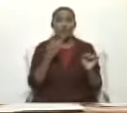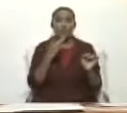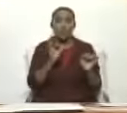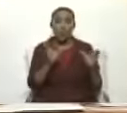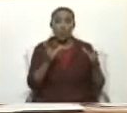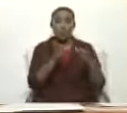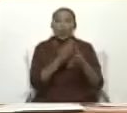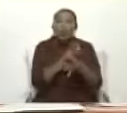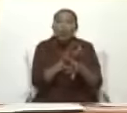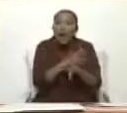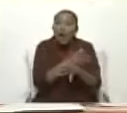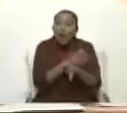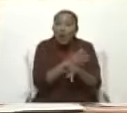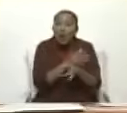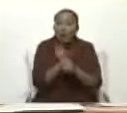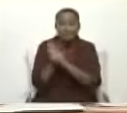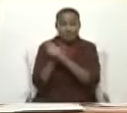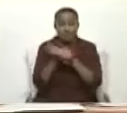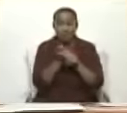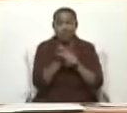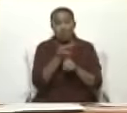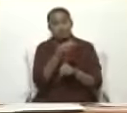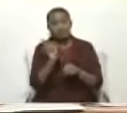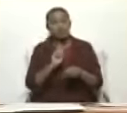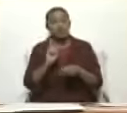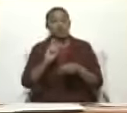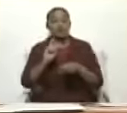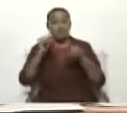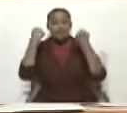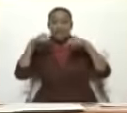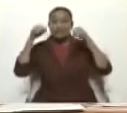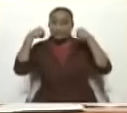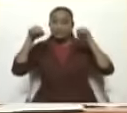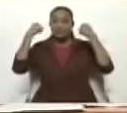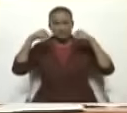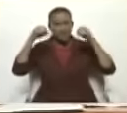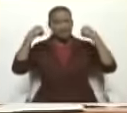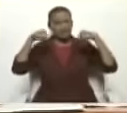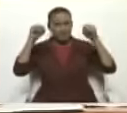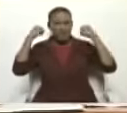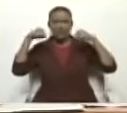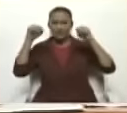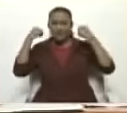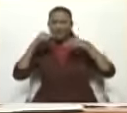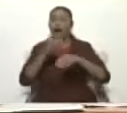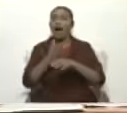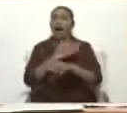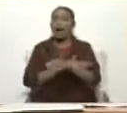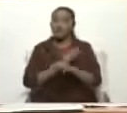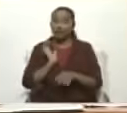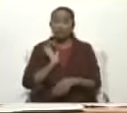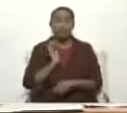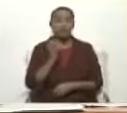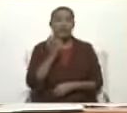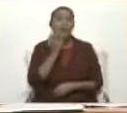practica bateo, fildeo. ¿Ah? Pues usted va a